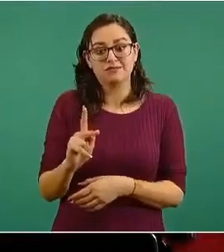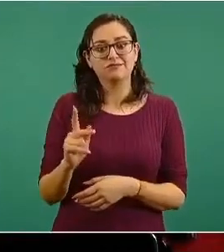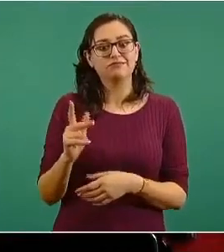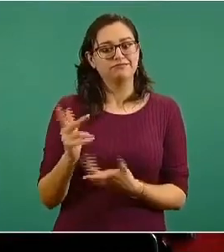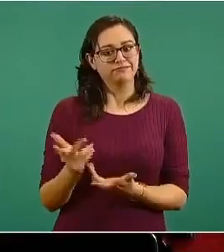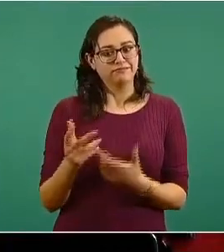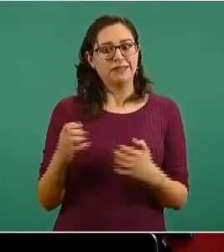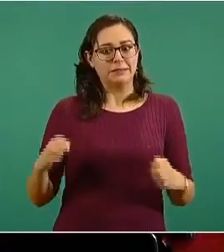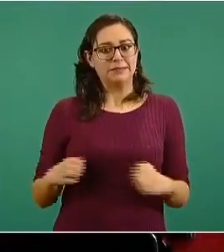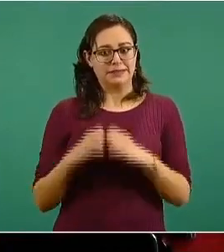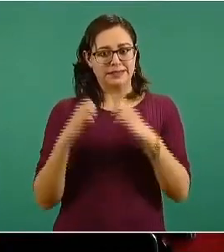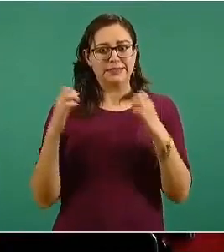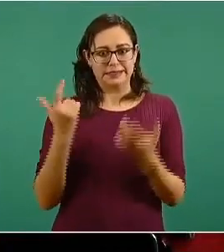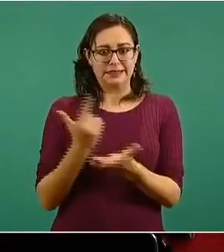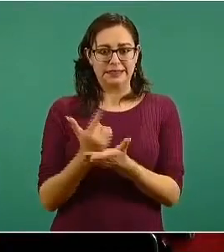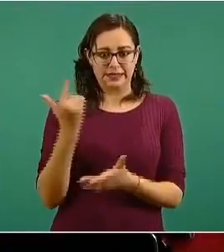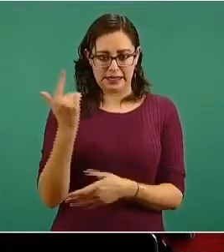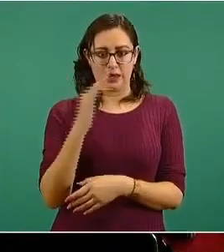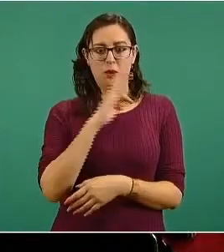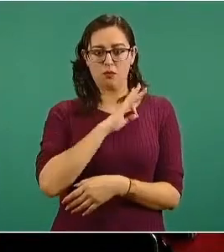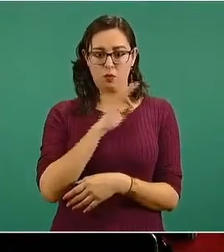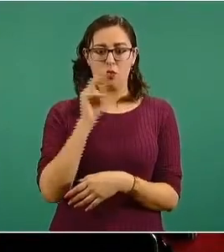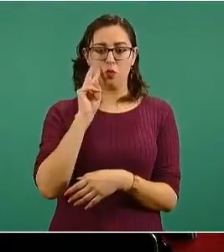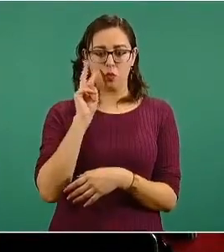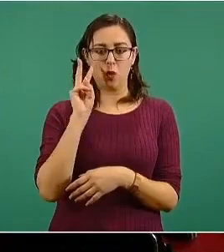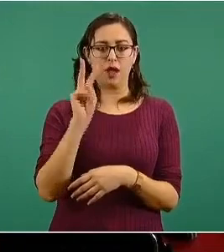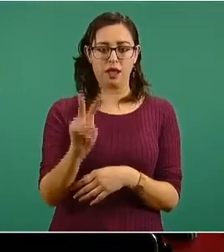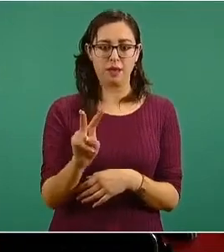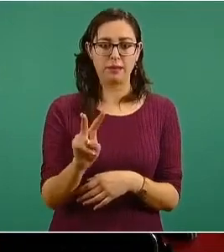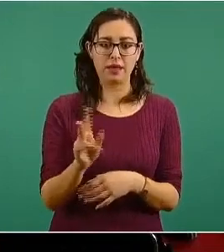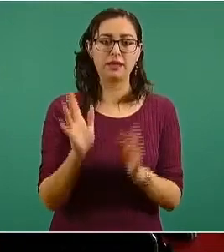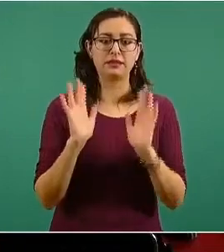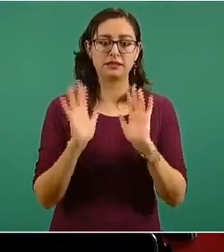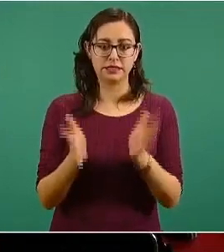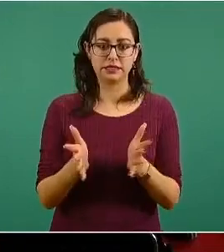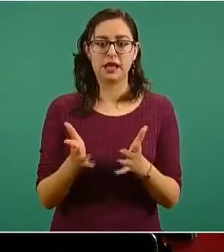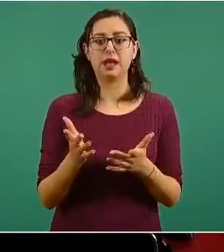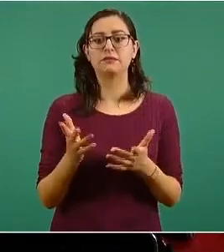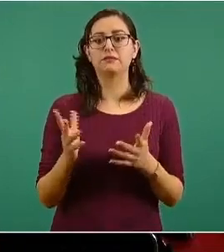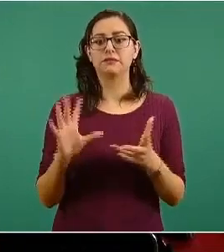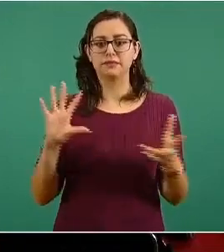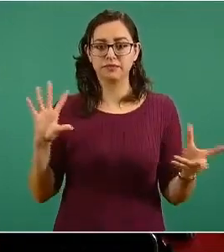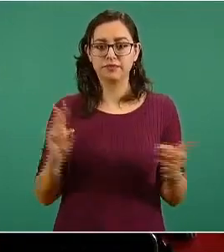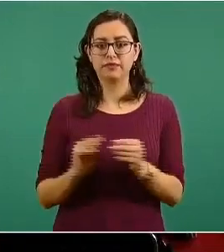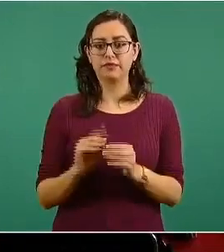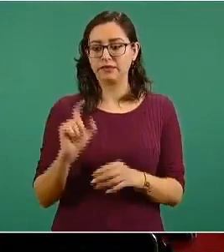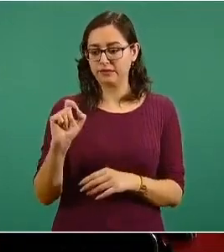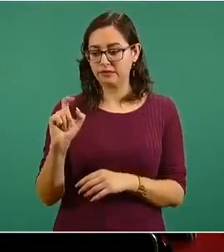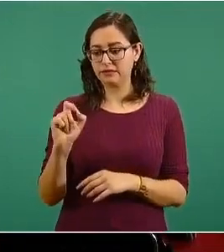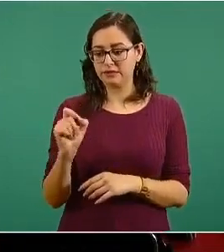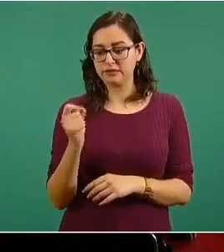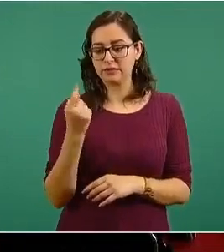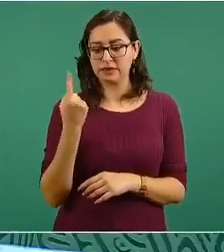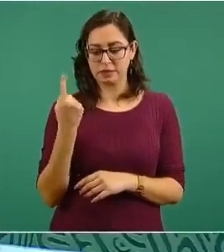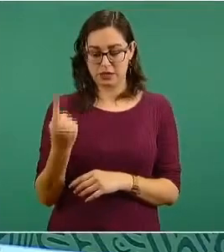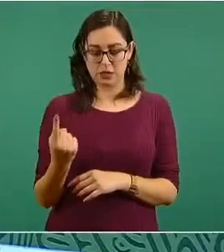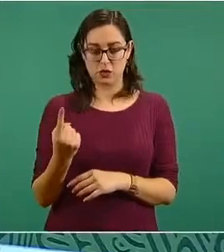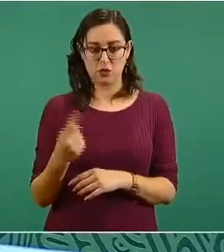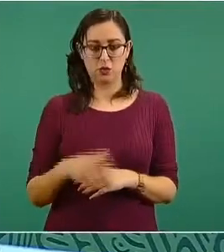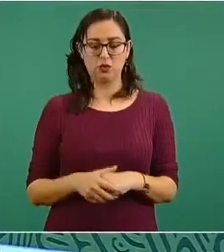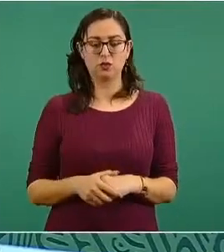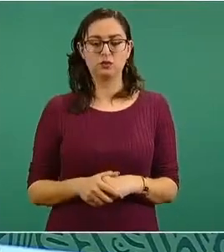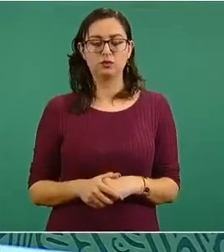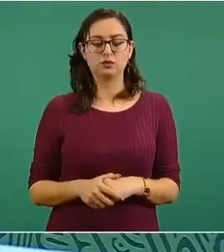se ve una distribución, como ya tenemos algunos de estos eventos, 21, se puede hacer una estadística inicial,